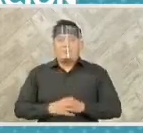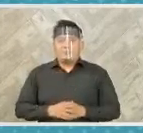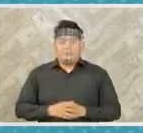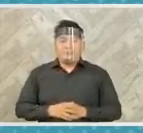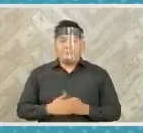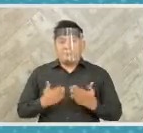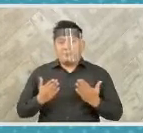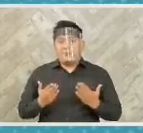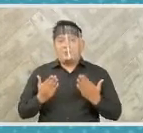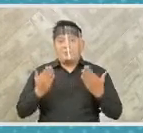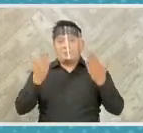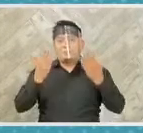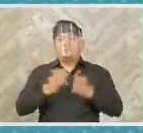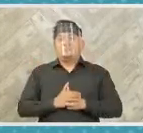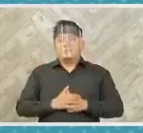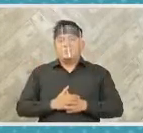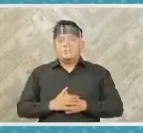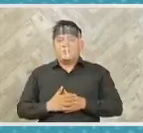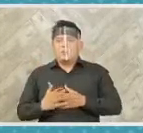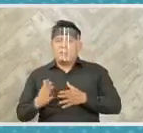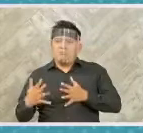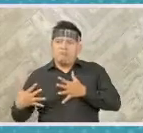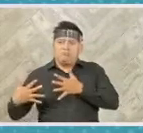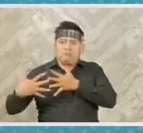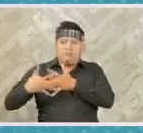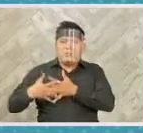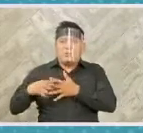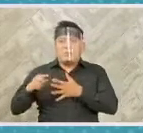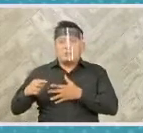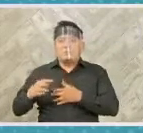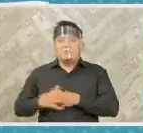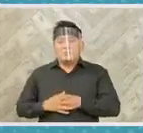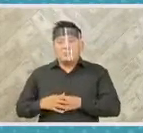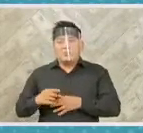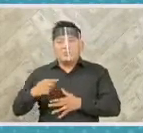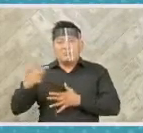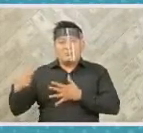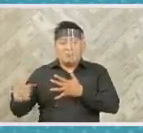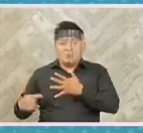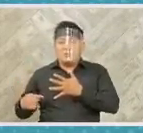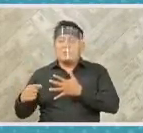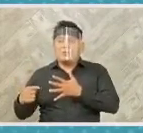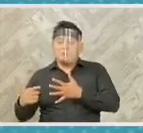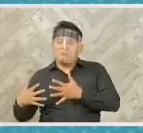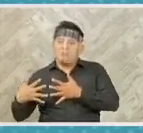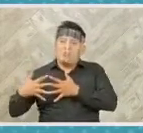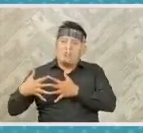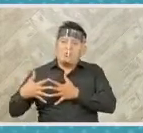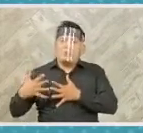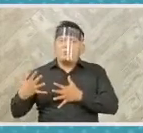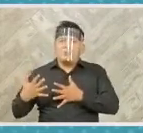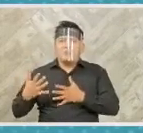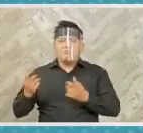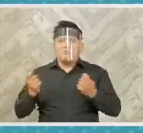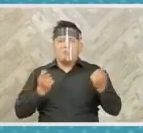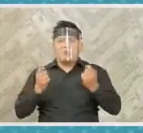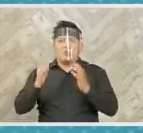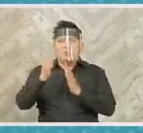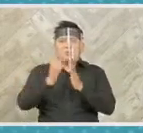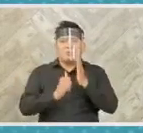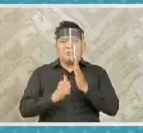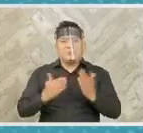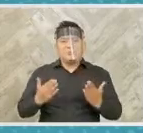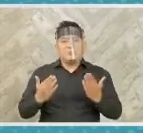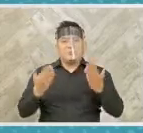Estas, a su vez, están integradas por componentes, quienes también incluyen diversos programas con sus propios indicadores para